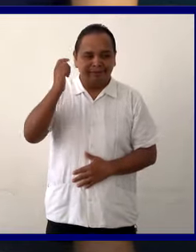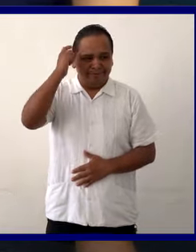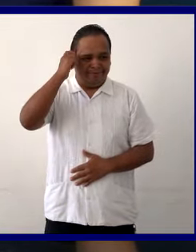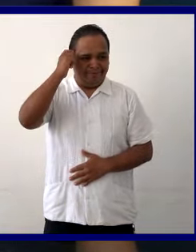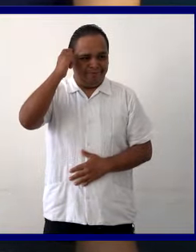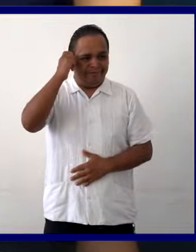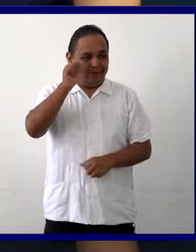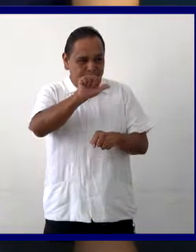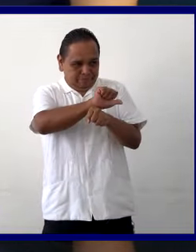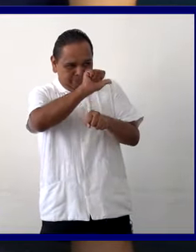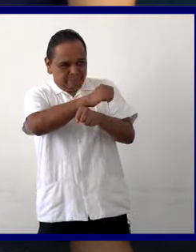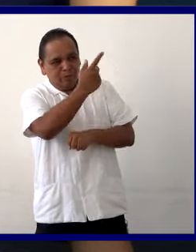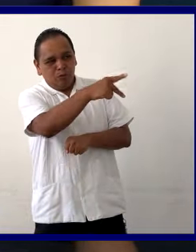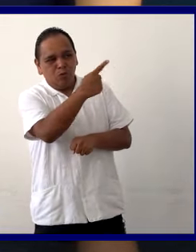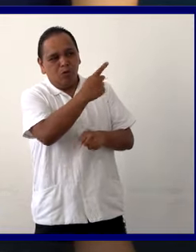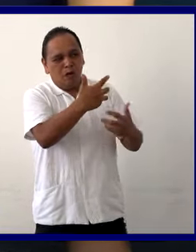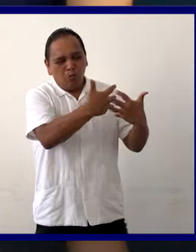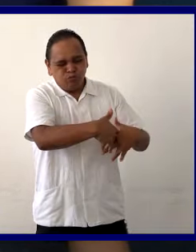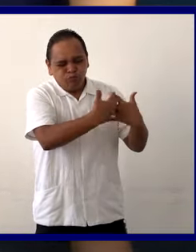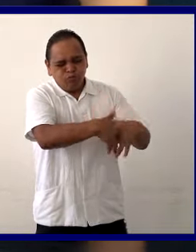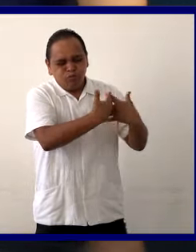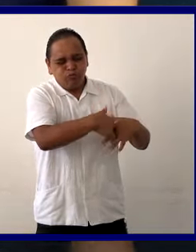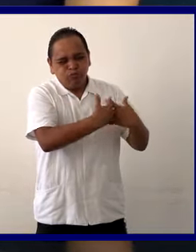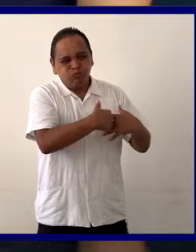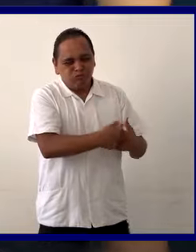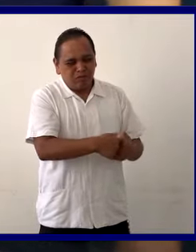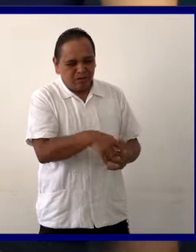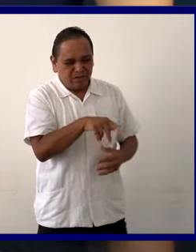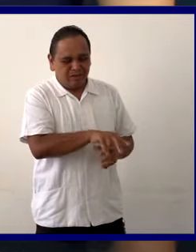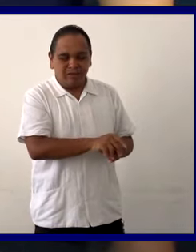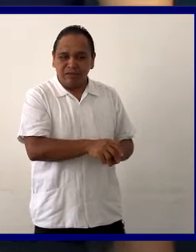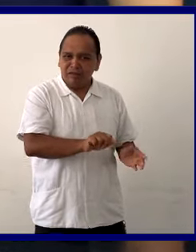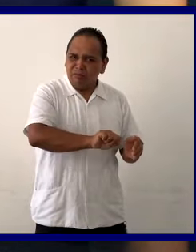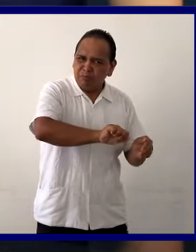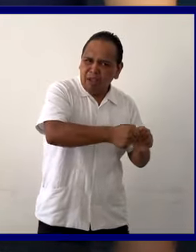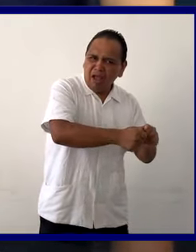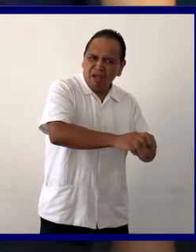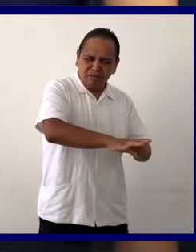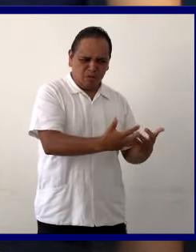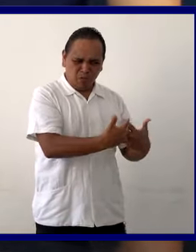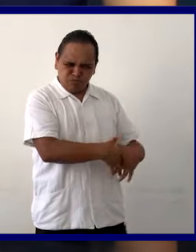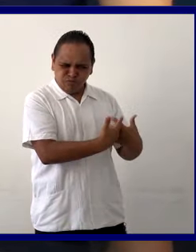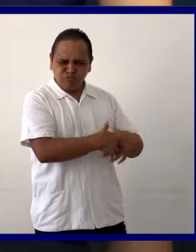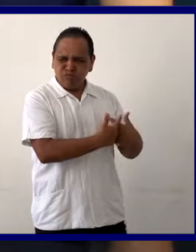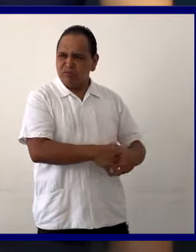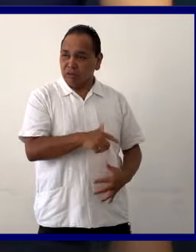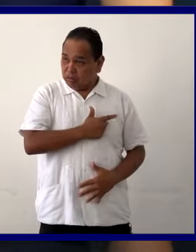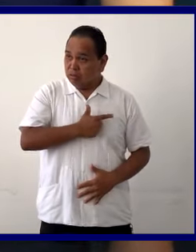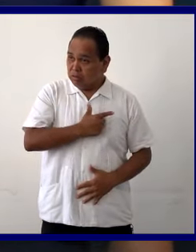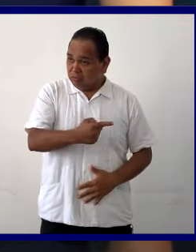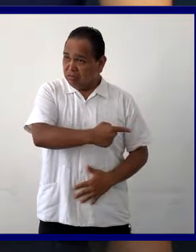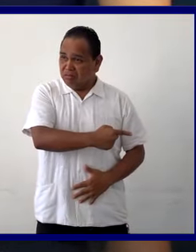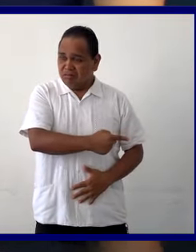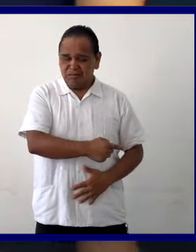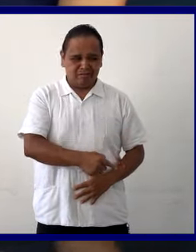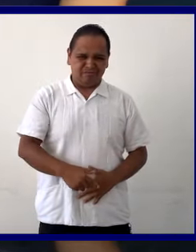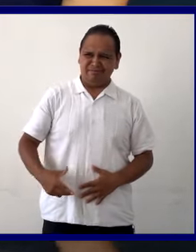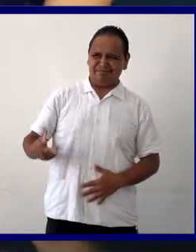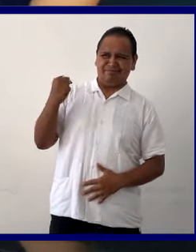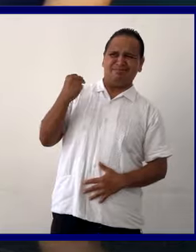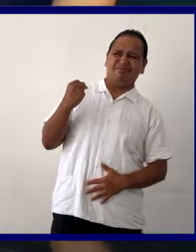Encendí el motor de tu coche y lo calenté así. ¿El motor de cigarro? ¿Y sí. ¿Te gustó? No.